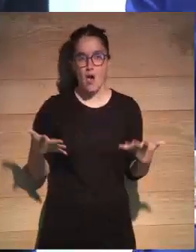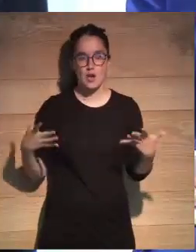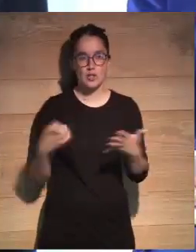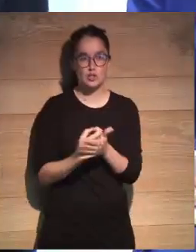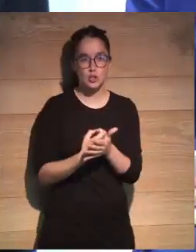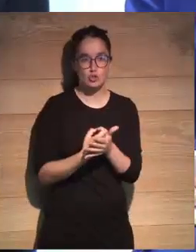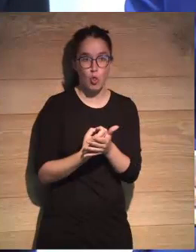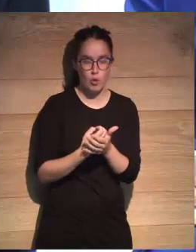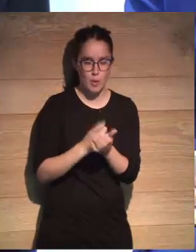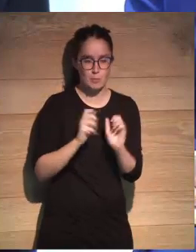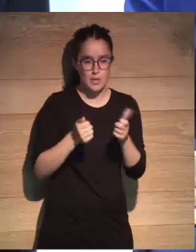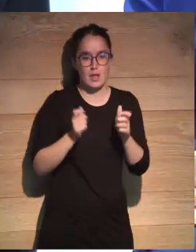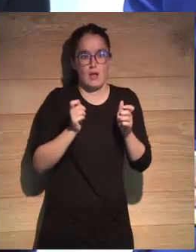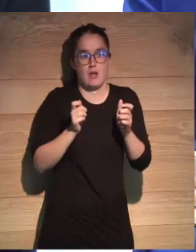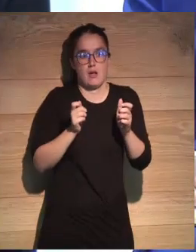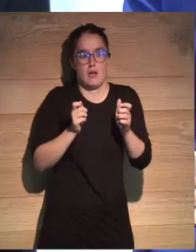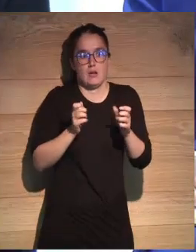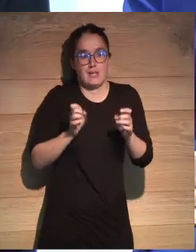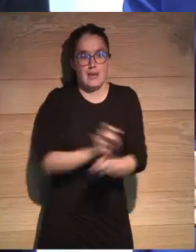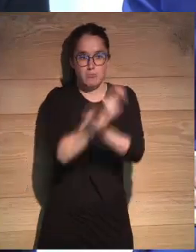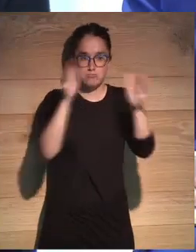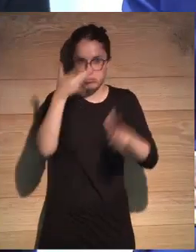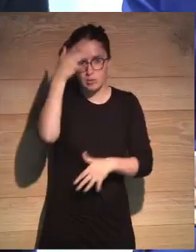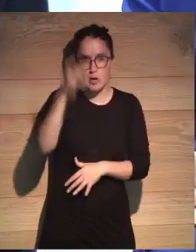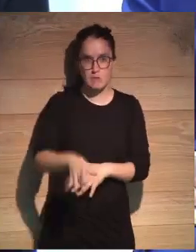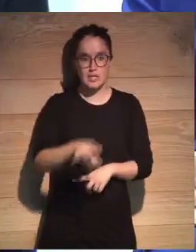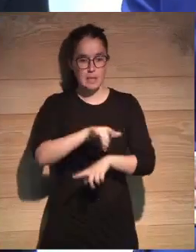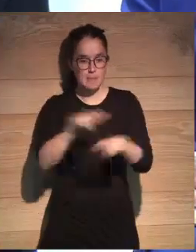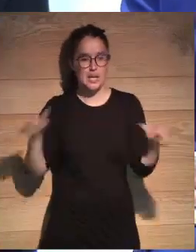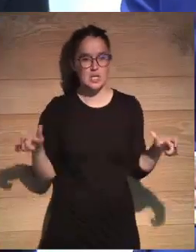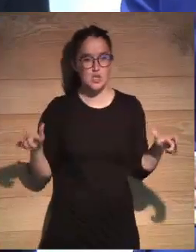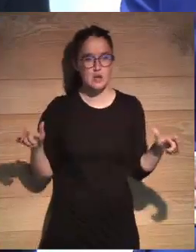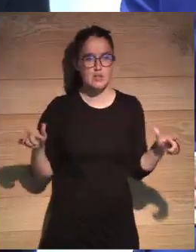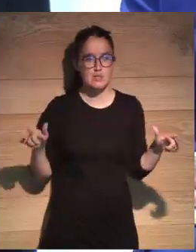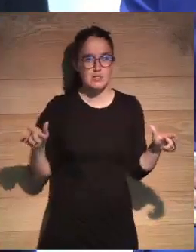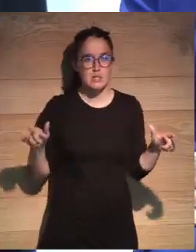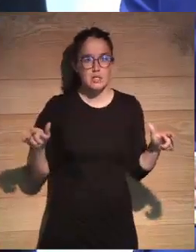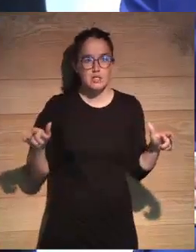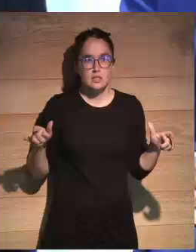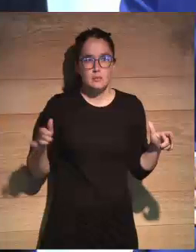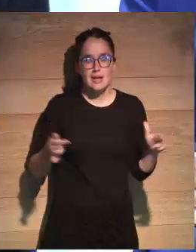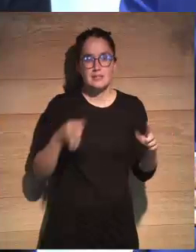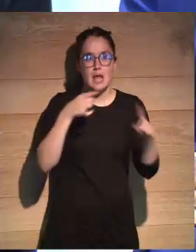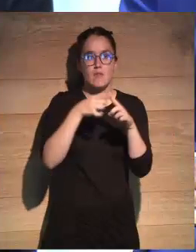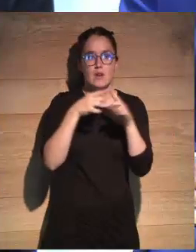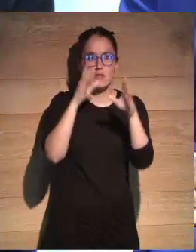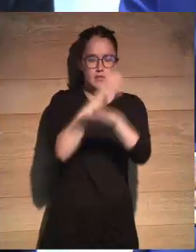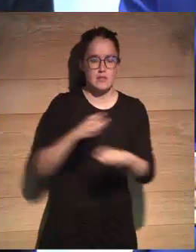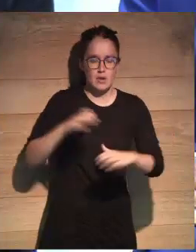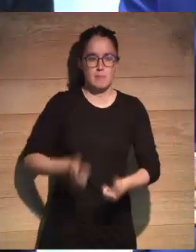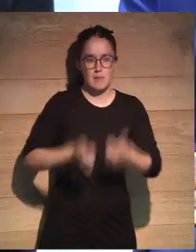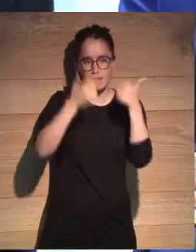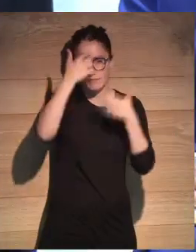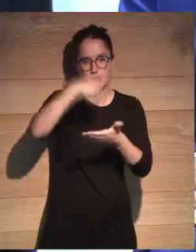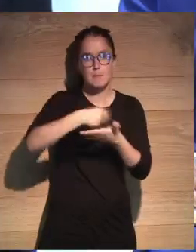todos esos frutos están empezando a verse, ¿no? Y la gente pues tiene más referencias científicas en la